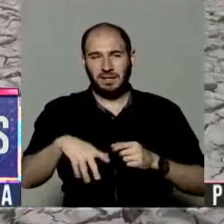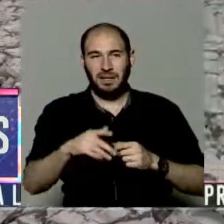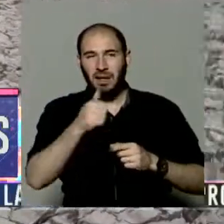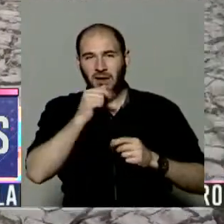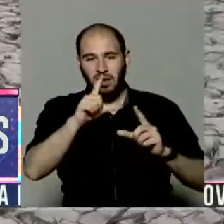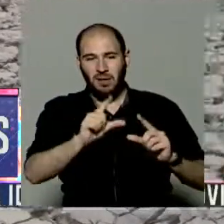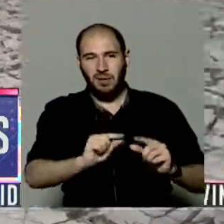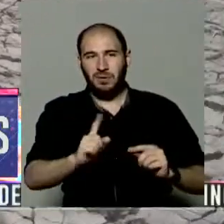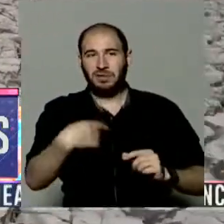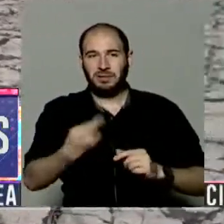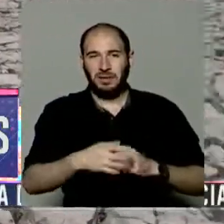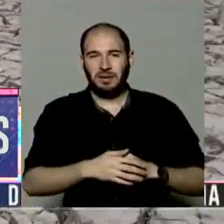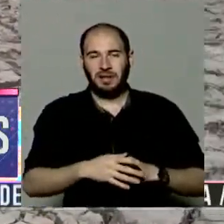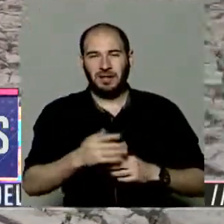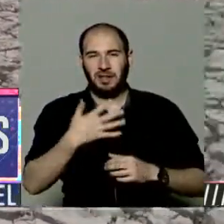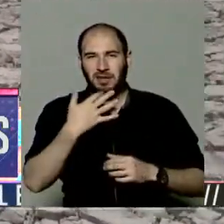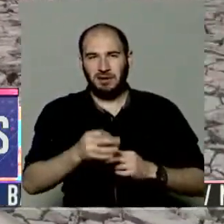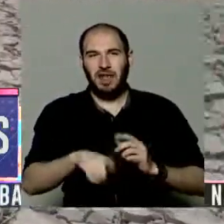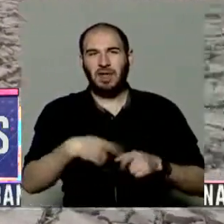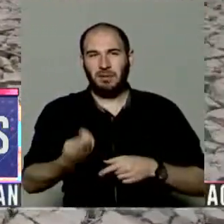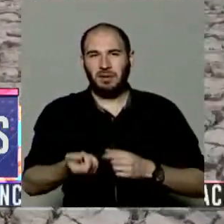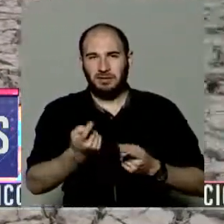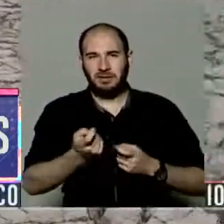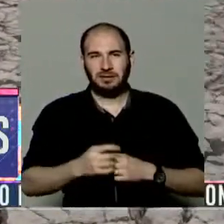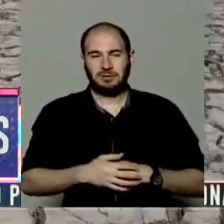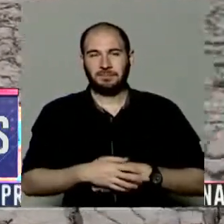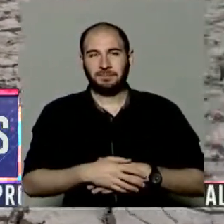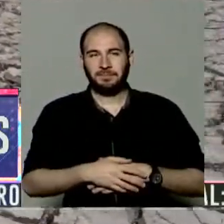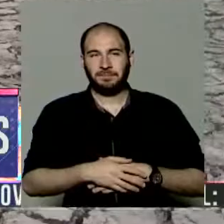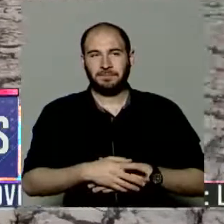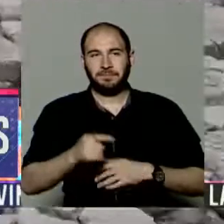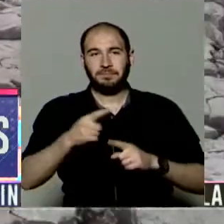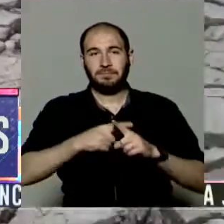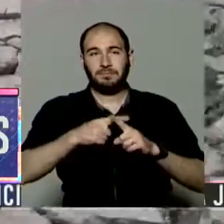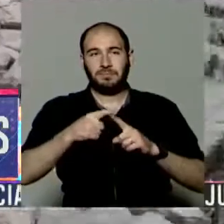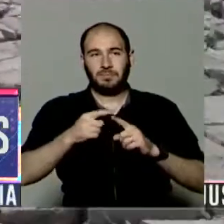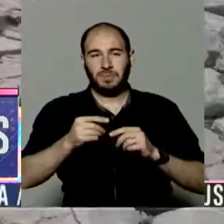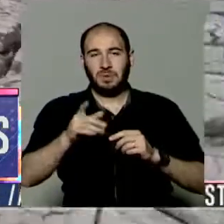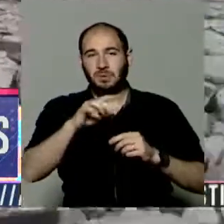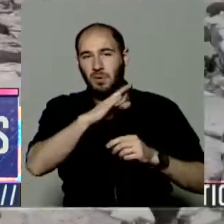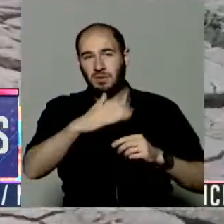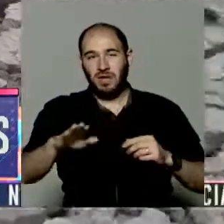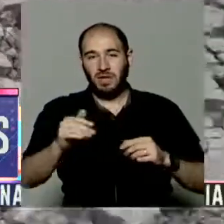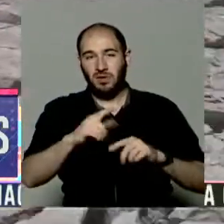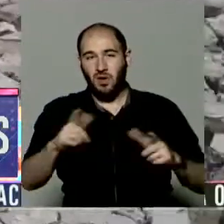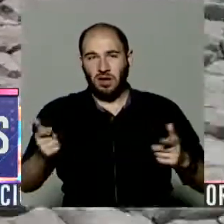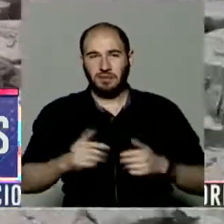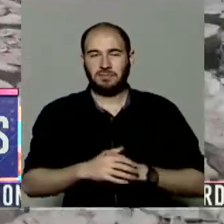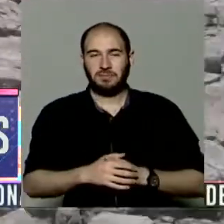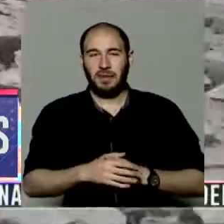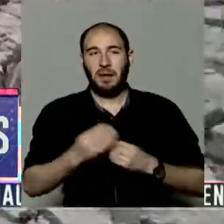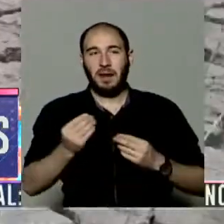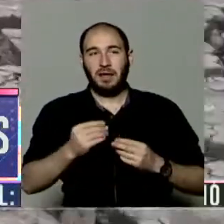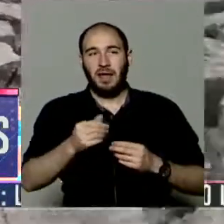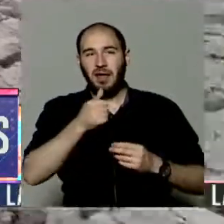más bajo de lo que realmente se necesita. No hay temperatura suficiente en alta montaña, que es otro de los datos importantes,